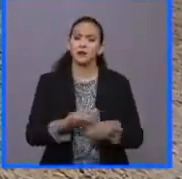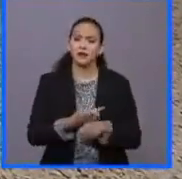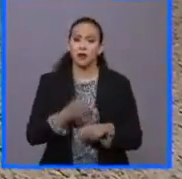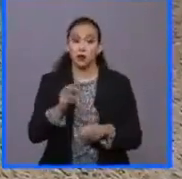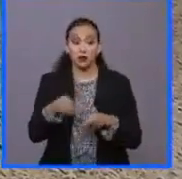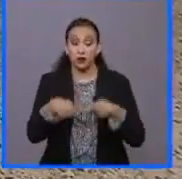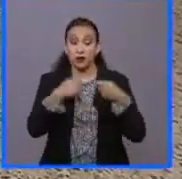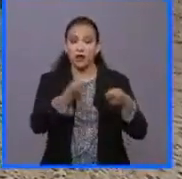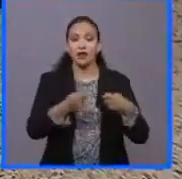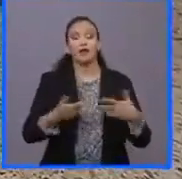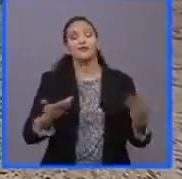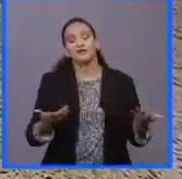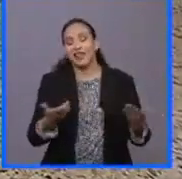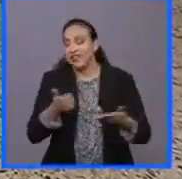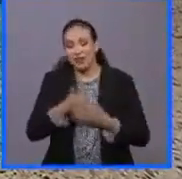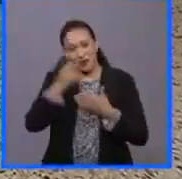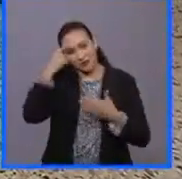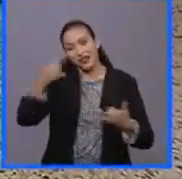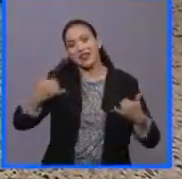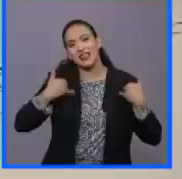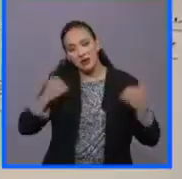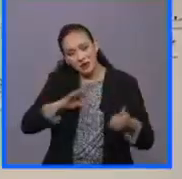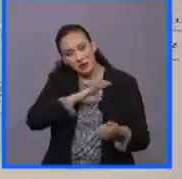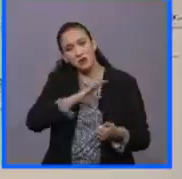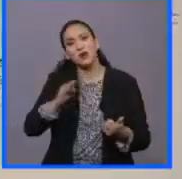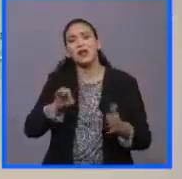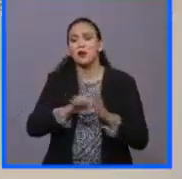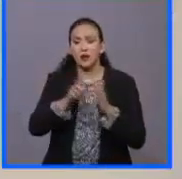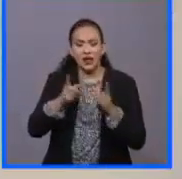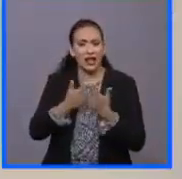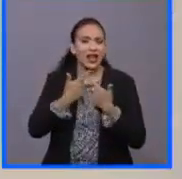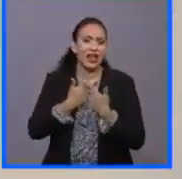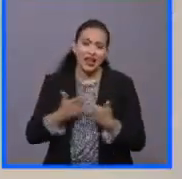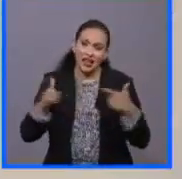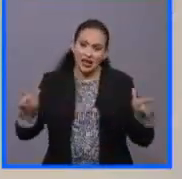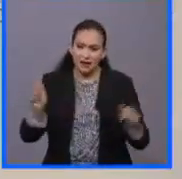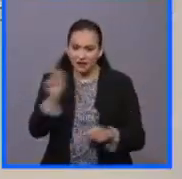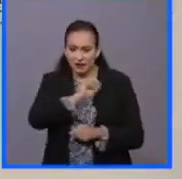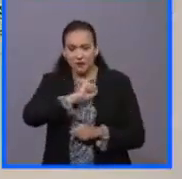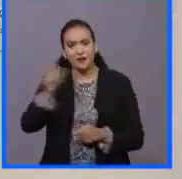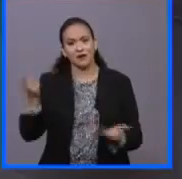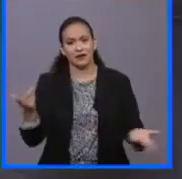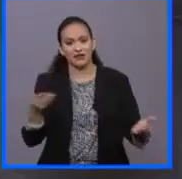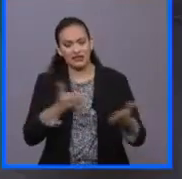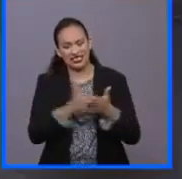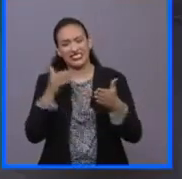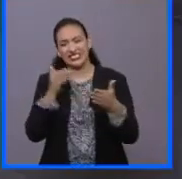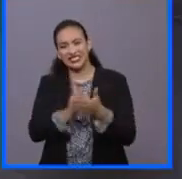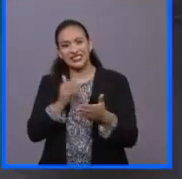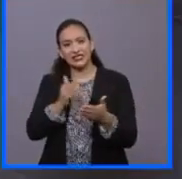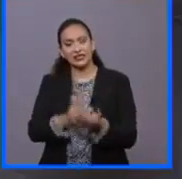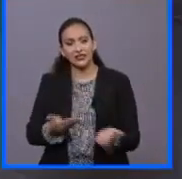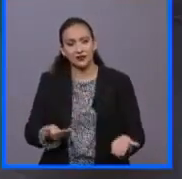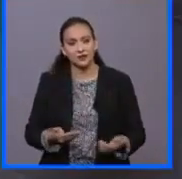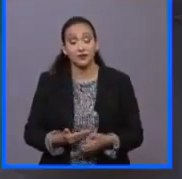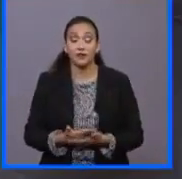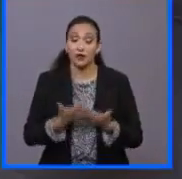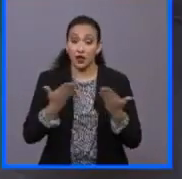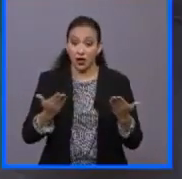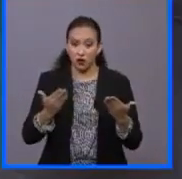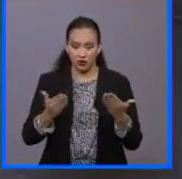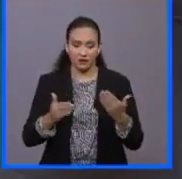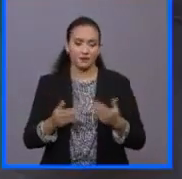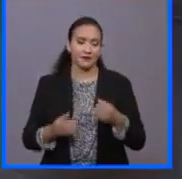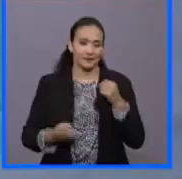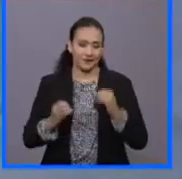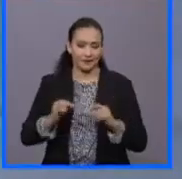omisión impide el ejercicio del derecho humano a la libertad de profesión y otros. Por su parte, el Pleno de la